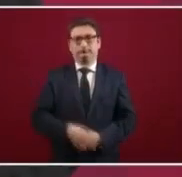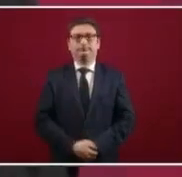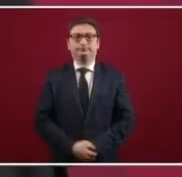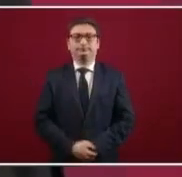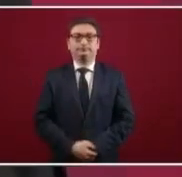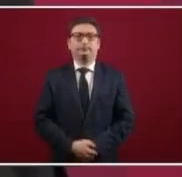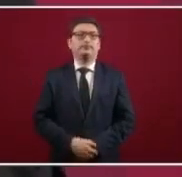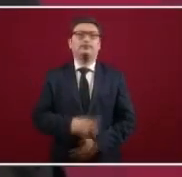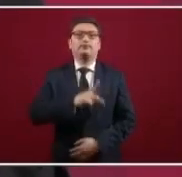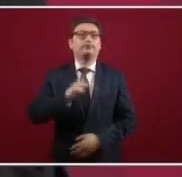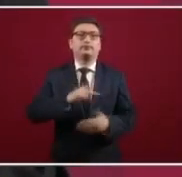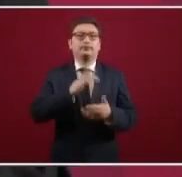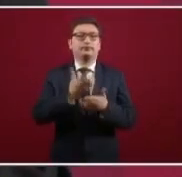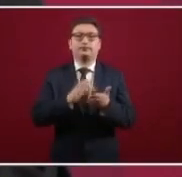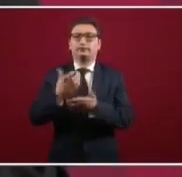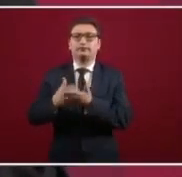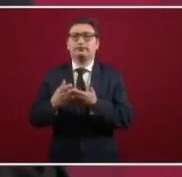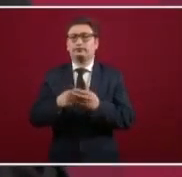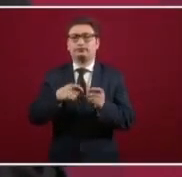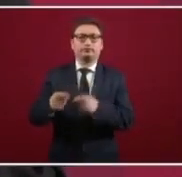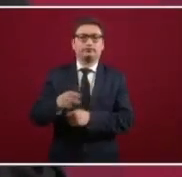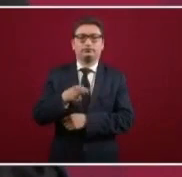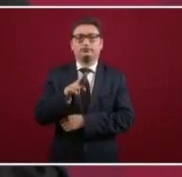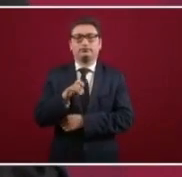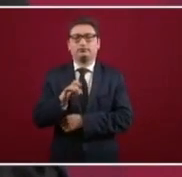todos los contratos de repsol